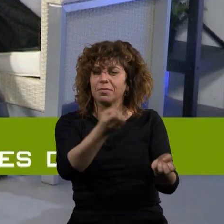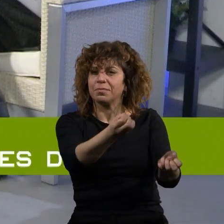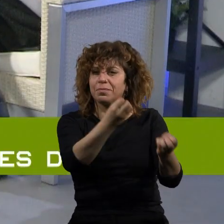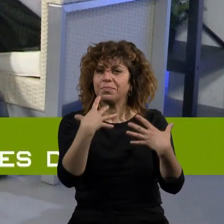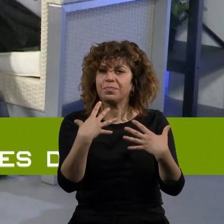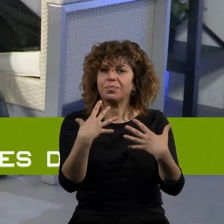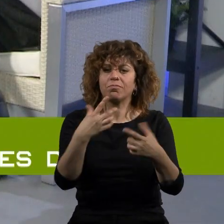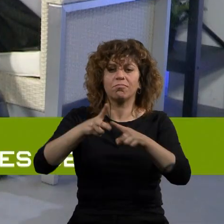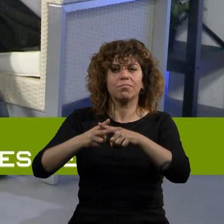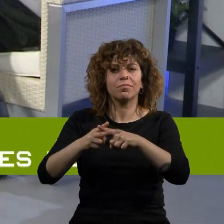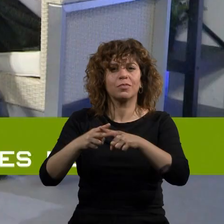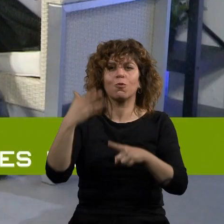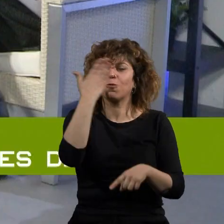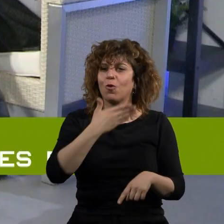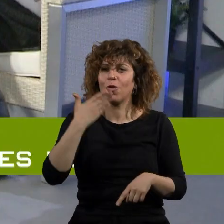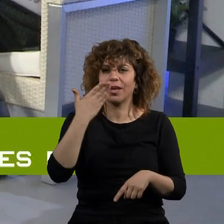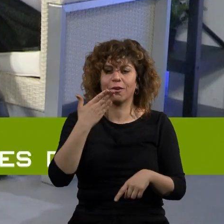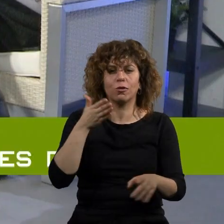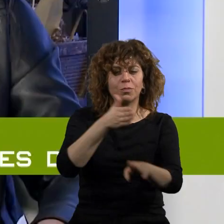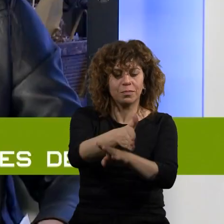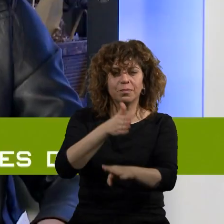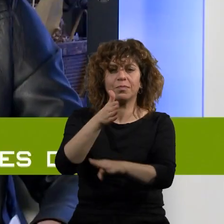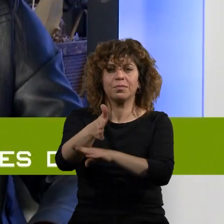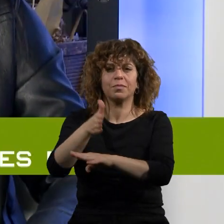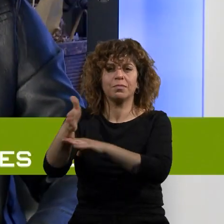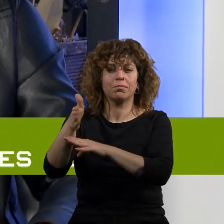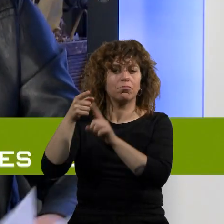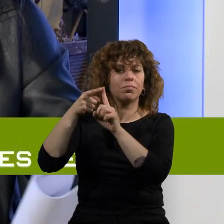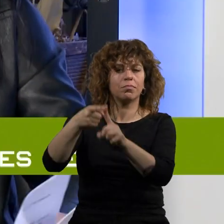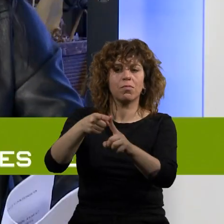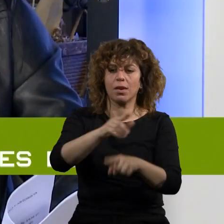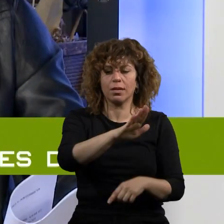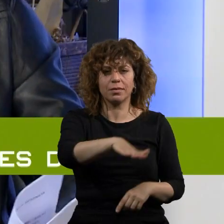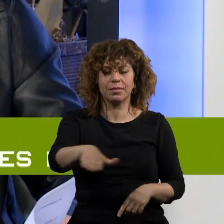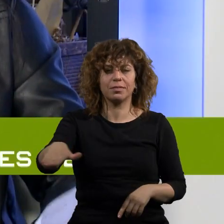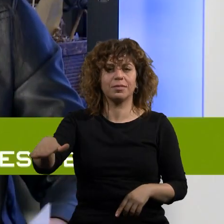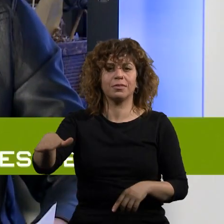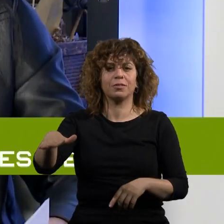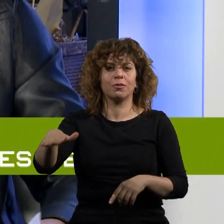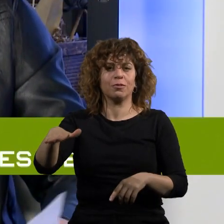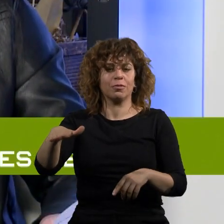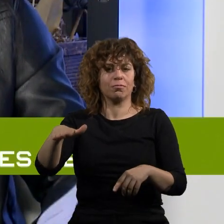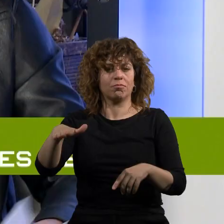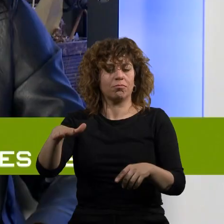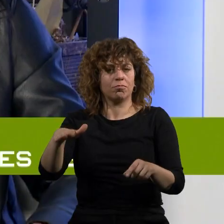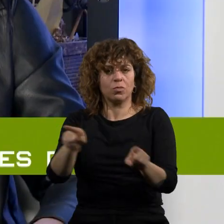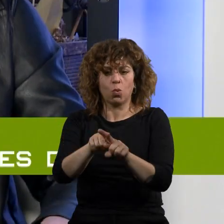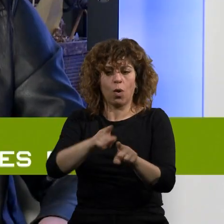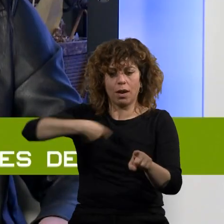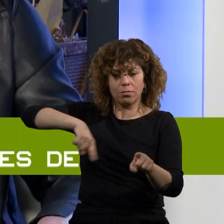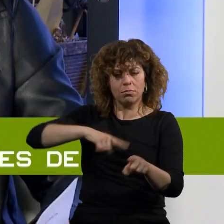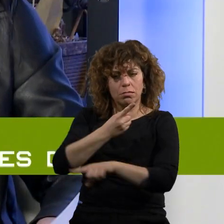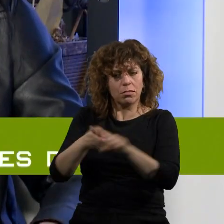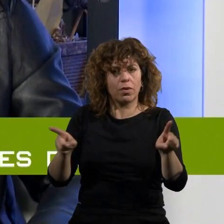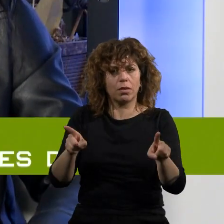a impartir por colegios también, un poco para que, bueno, los más jóvenes, pues a lo mejor no nos pase como a nosotros, ¿no? No les pase como a nosotros y